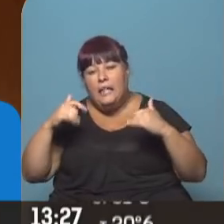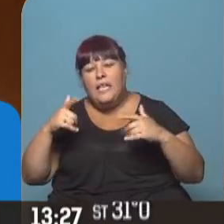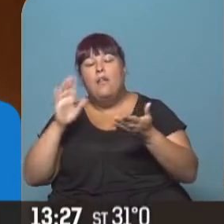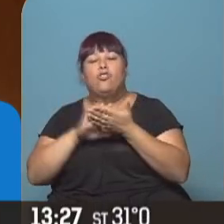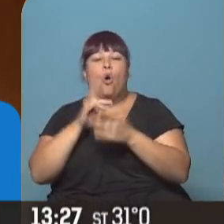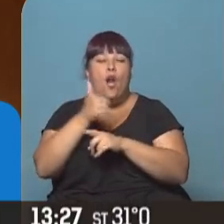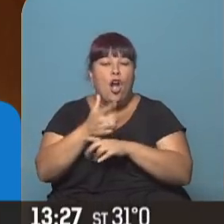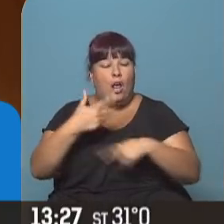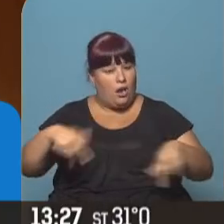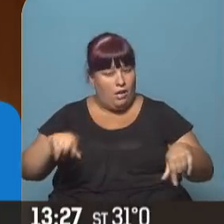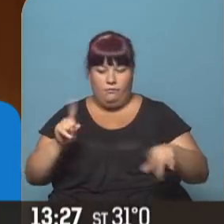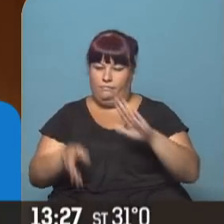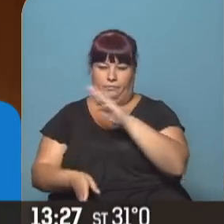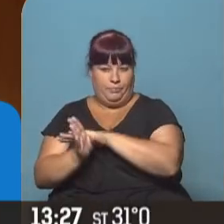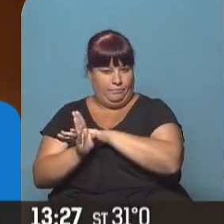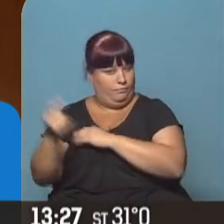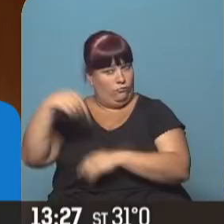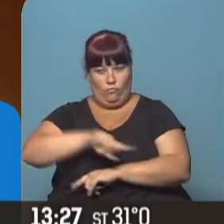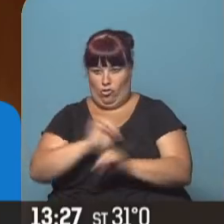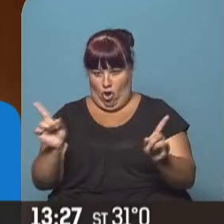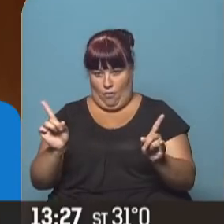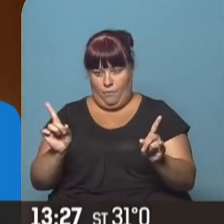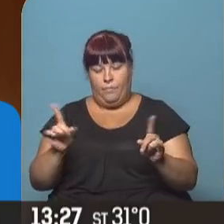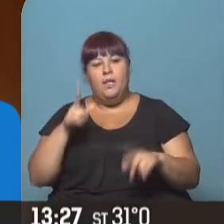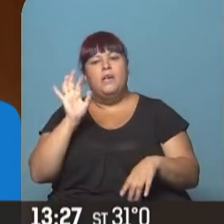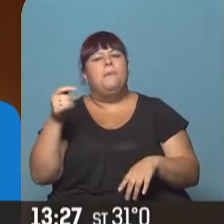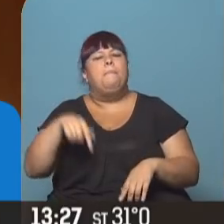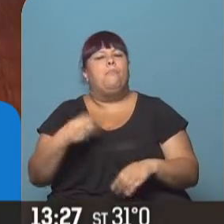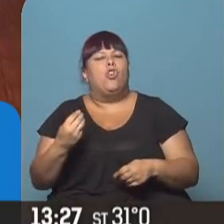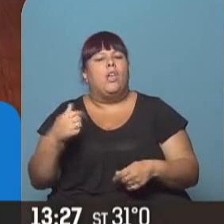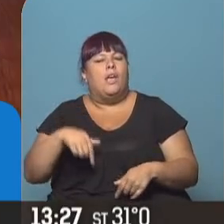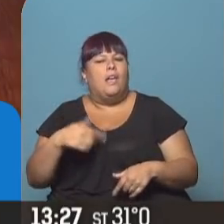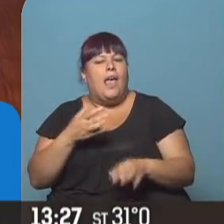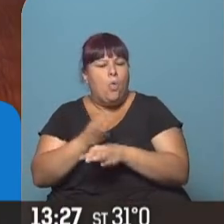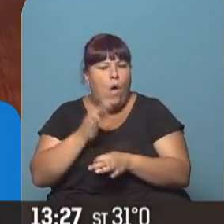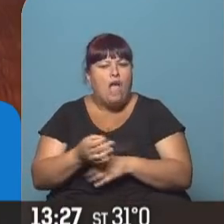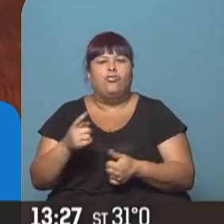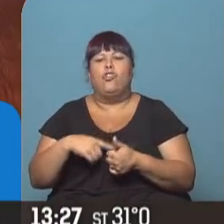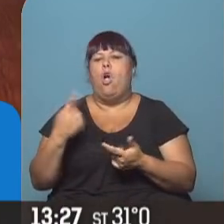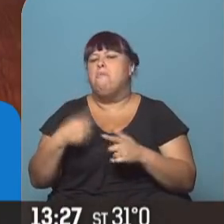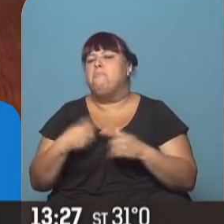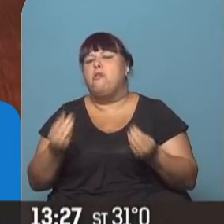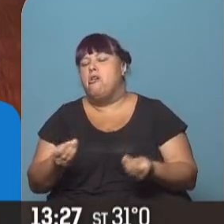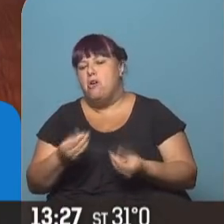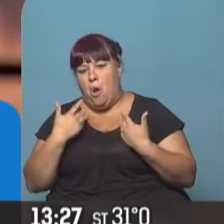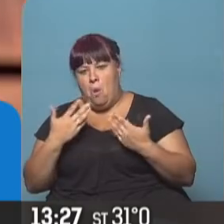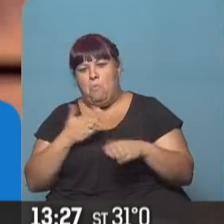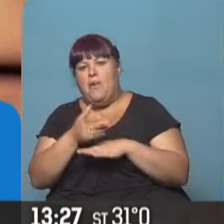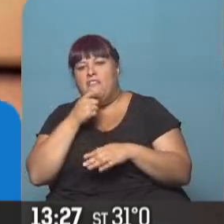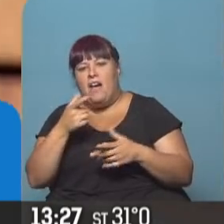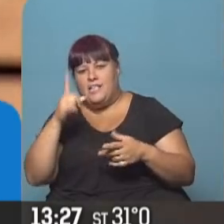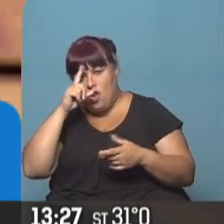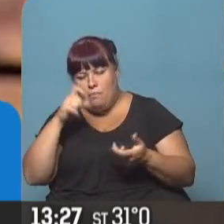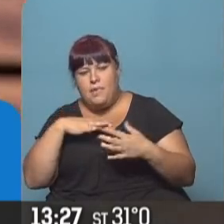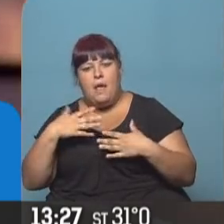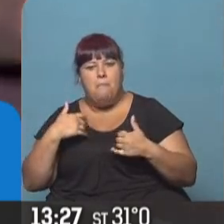al delito, no los dejamos entrar. ¿Tiene un registro Claro, de por qué porque vienen? Educación, vienen porque pueden acceder a la salud.